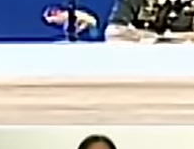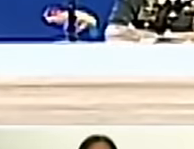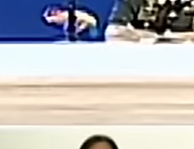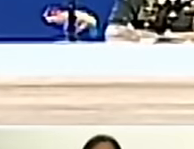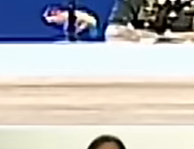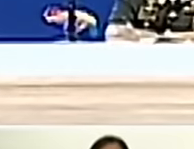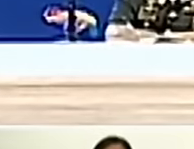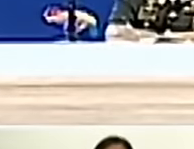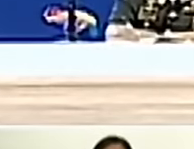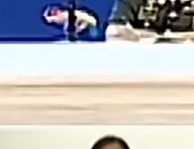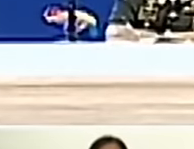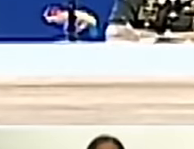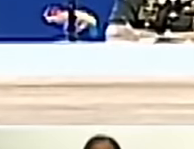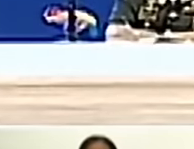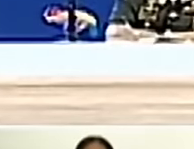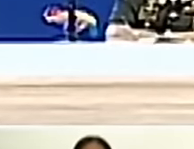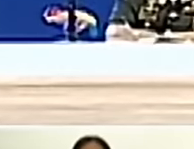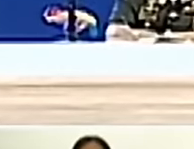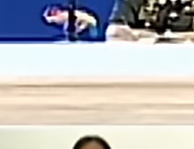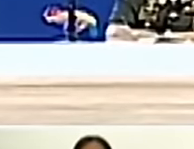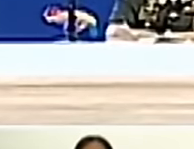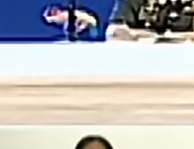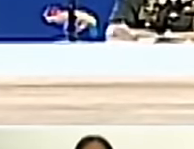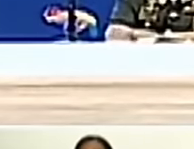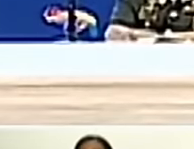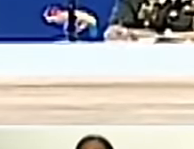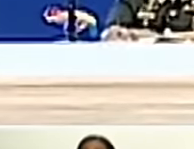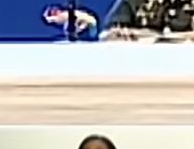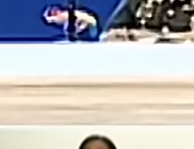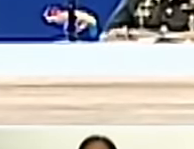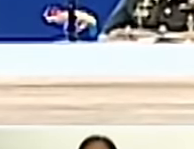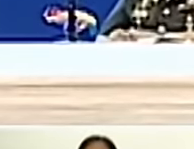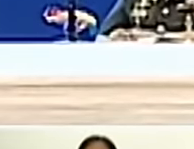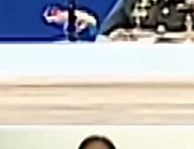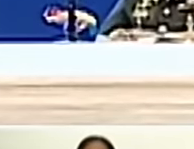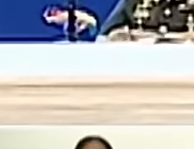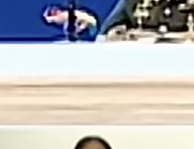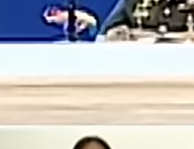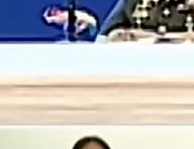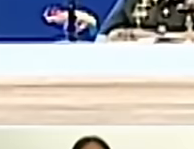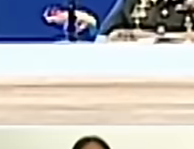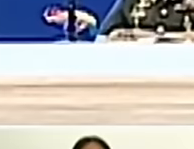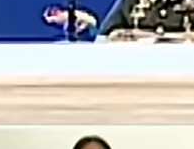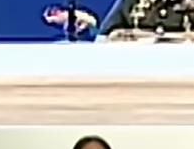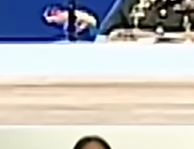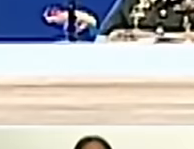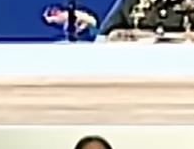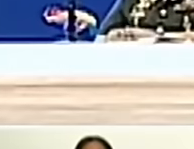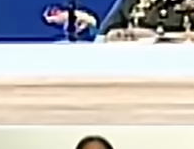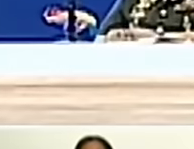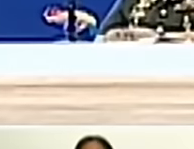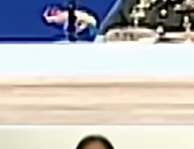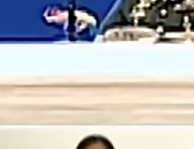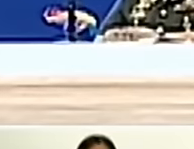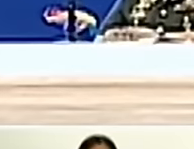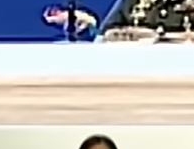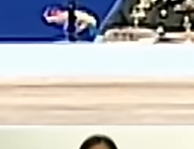Lo asesinaron. ¿Quién lo asesinó? La traición de quienes lo